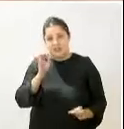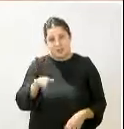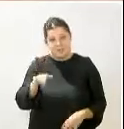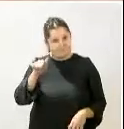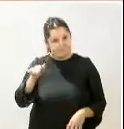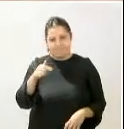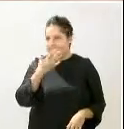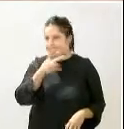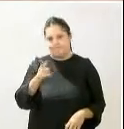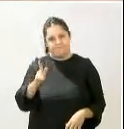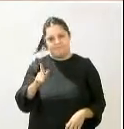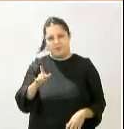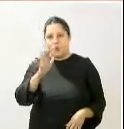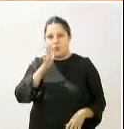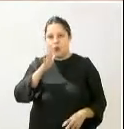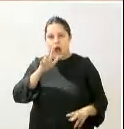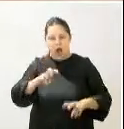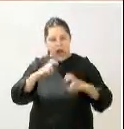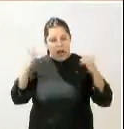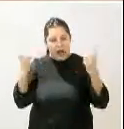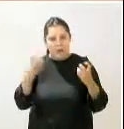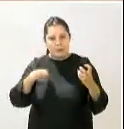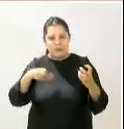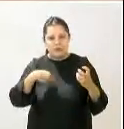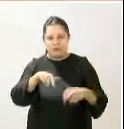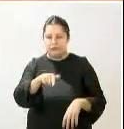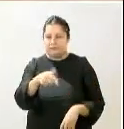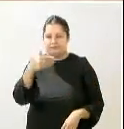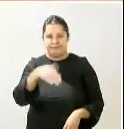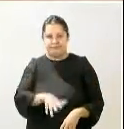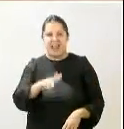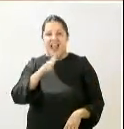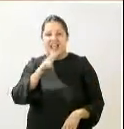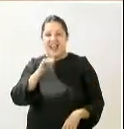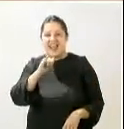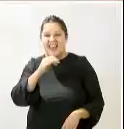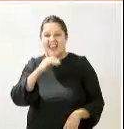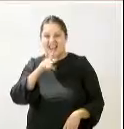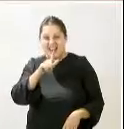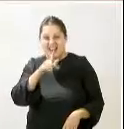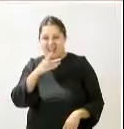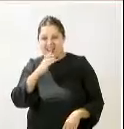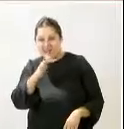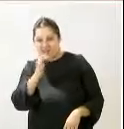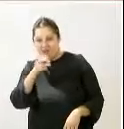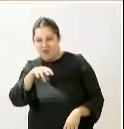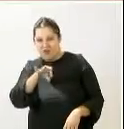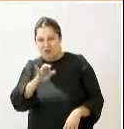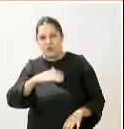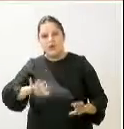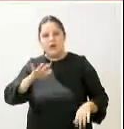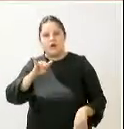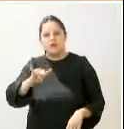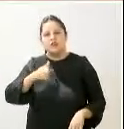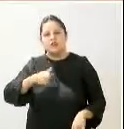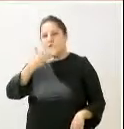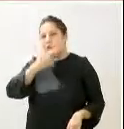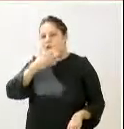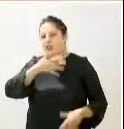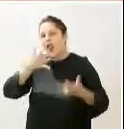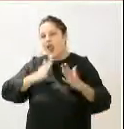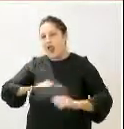murió en ese campo, Ildefonso Nalda Nájera, pero sí tuve el placer de conocer a su